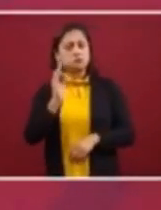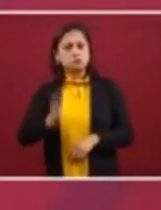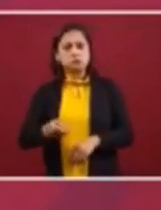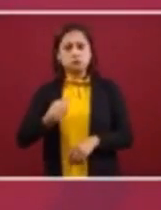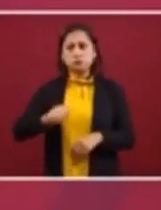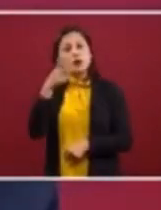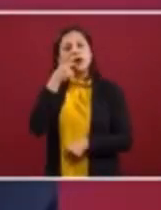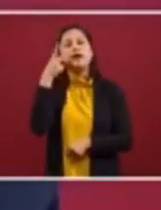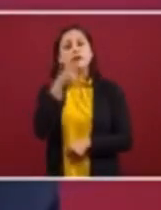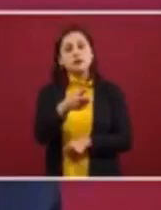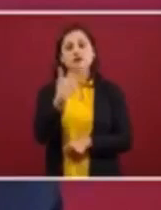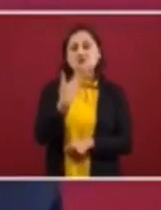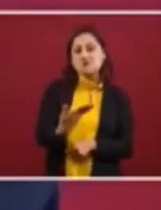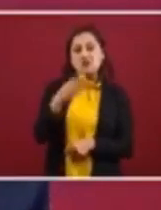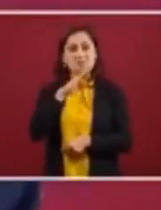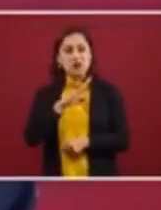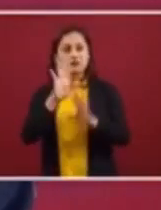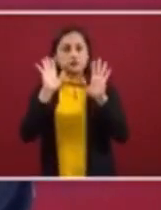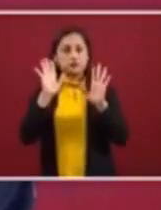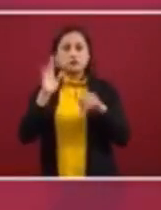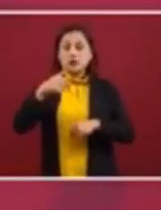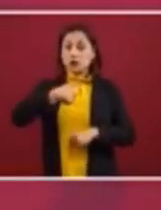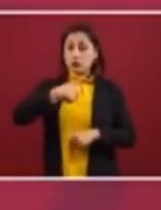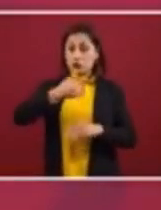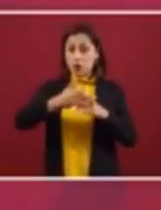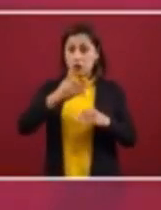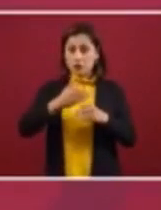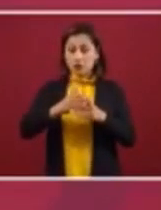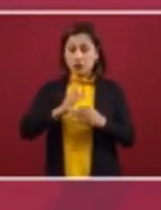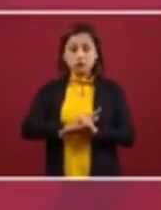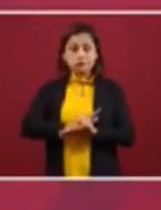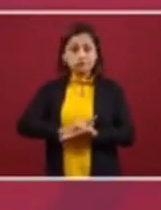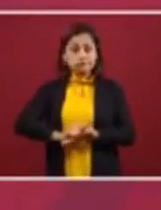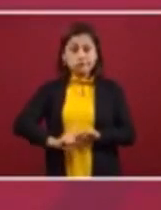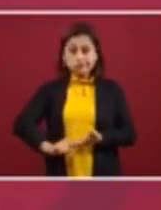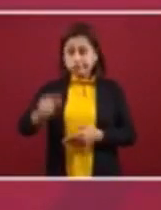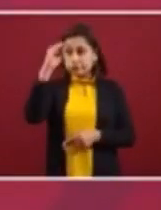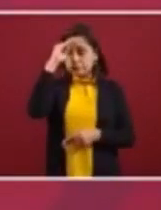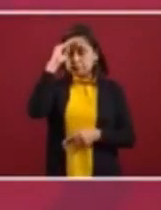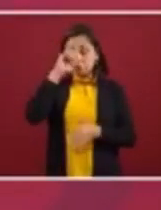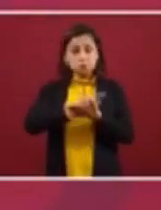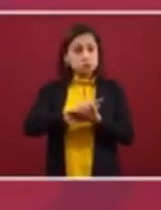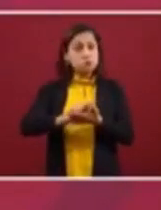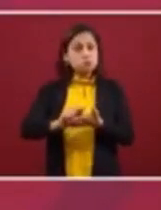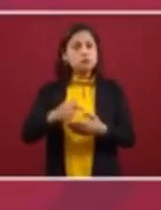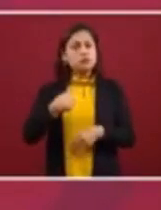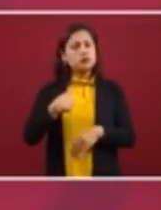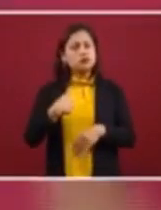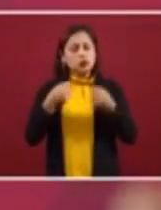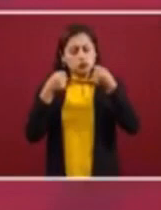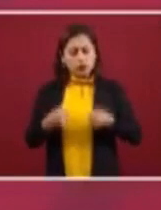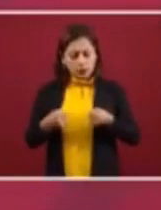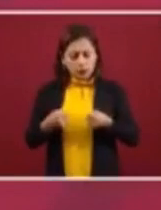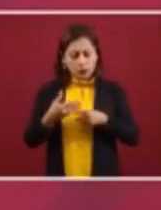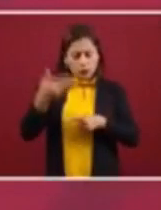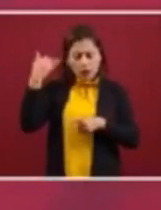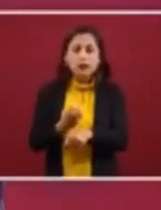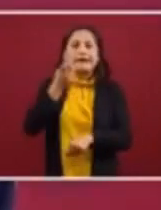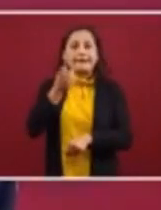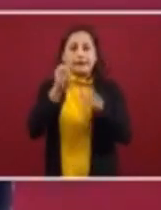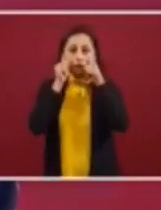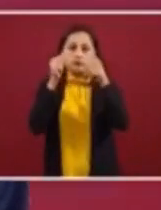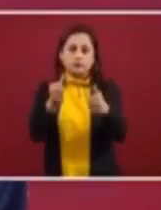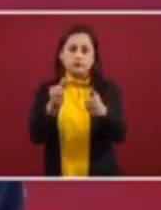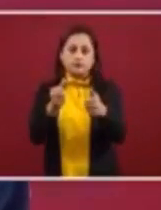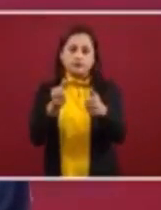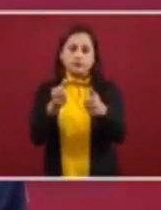la vida de los demás. Yo tengo mi conciencia tranquila y sé que actuamos de manera correcta. No